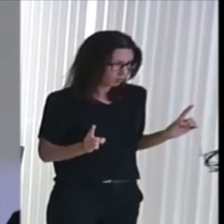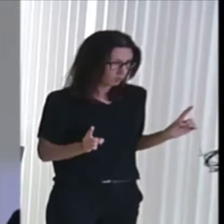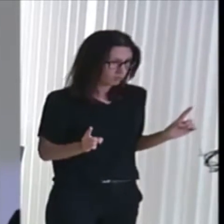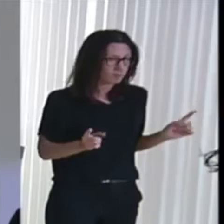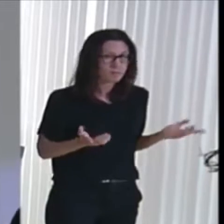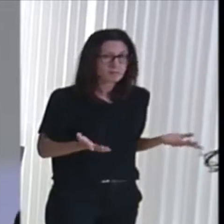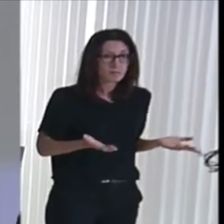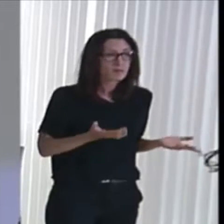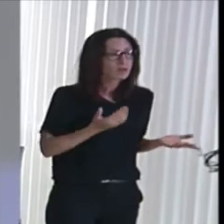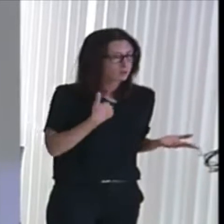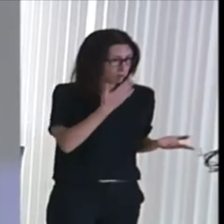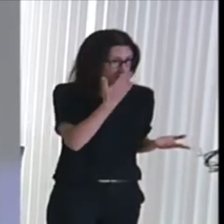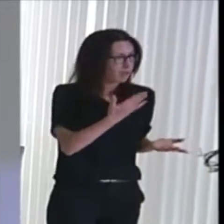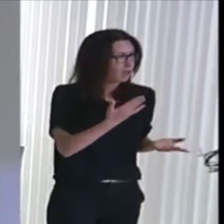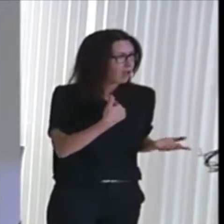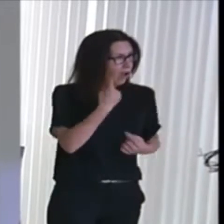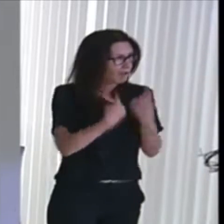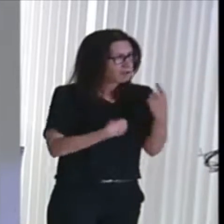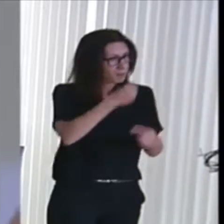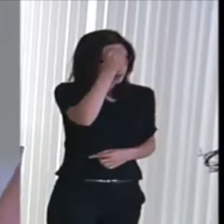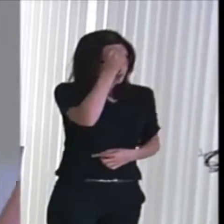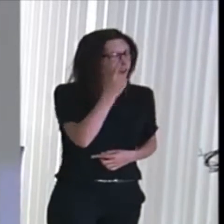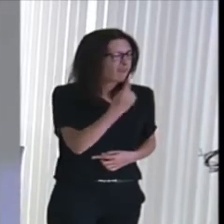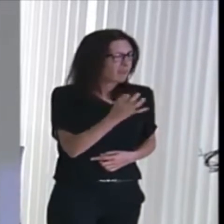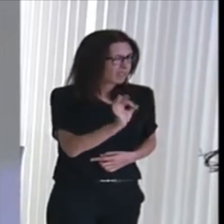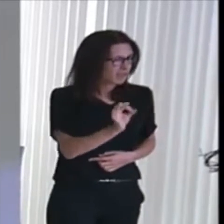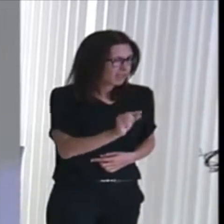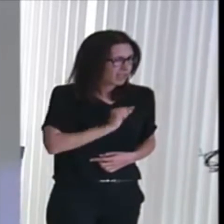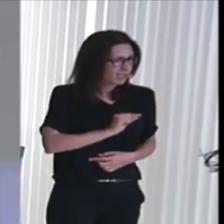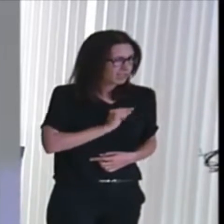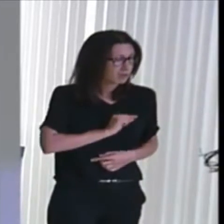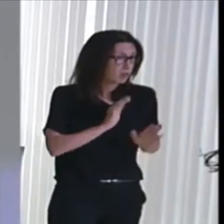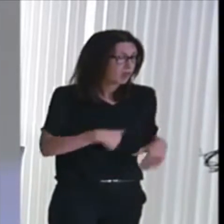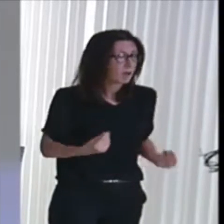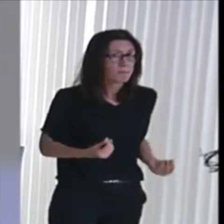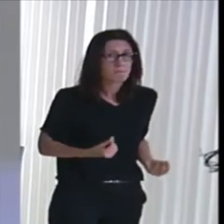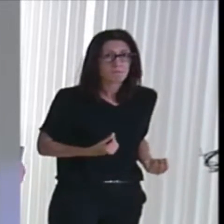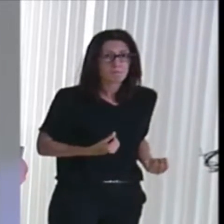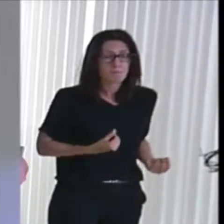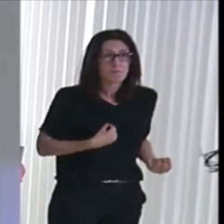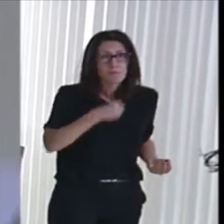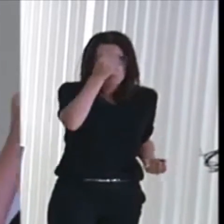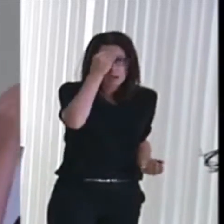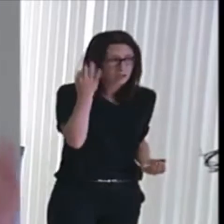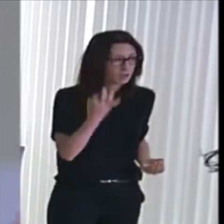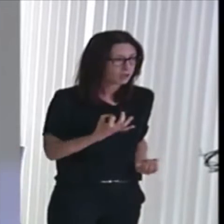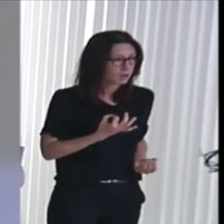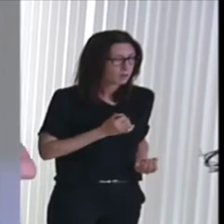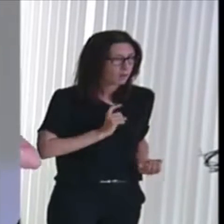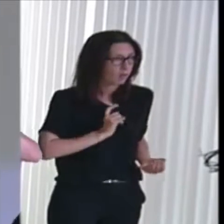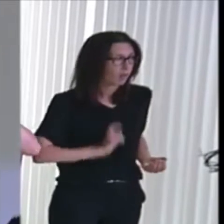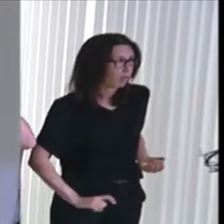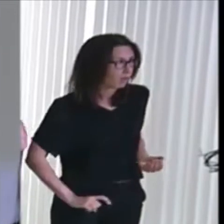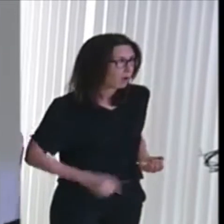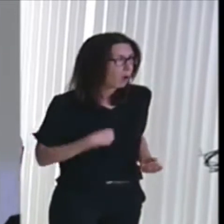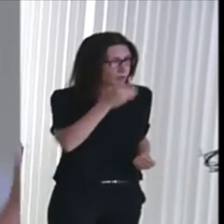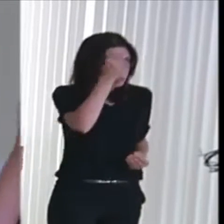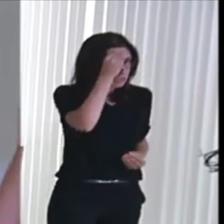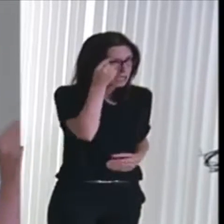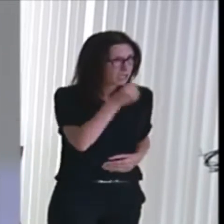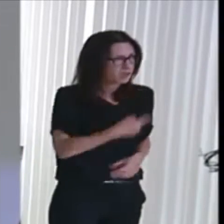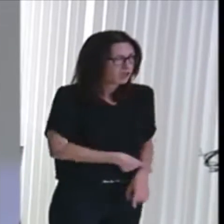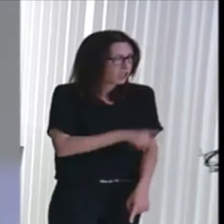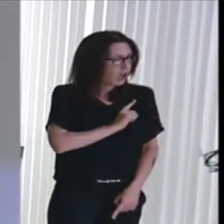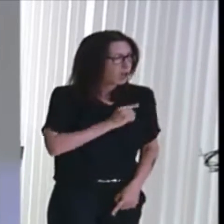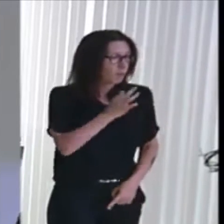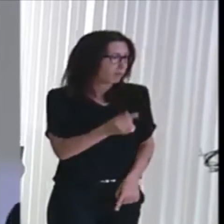tal. Que yo lo echo de menos también a veces, ¿no? Esa euforia, pero es que tampoco te lo crees ya. O sea, no te crees ni esos bajones, ni te crees esos subidones,